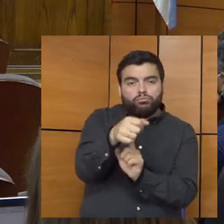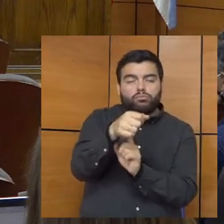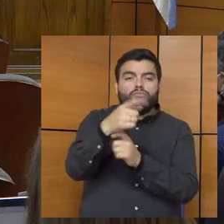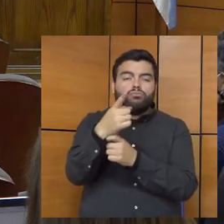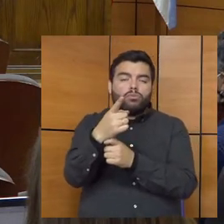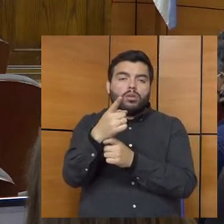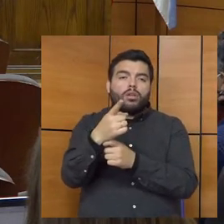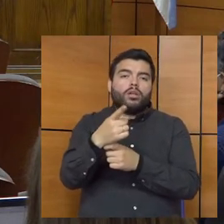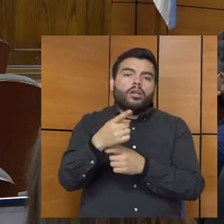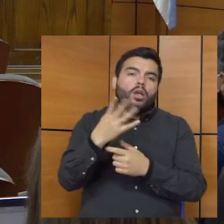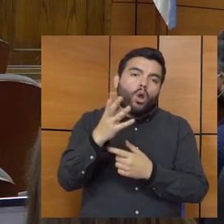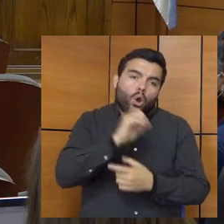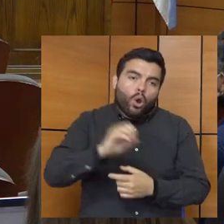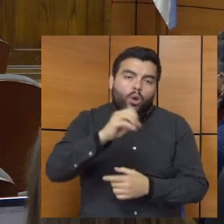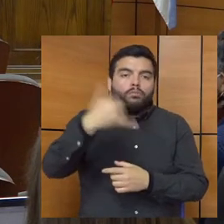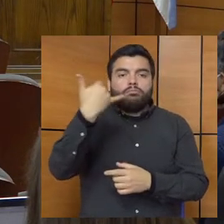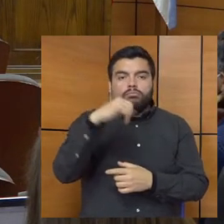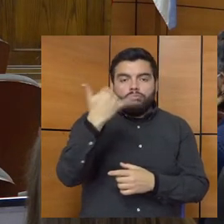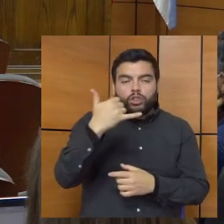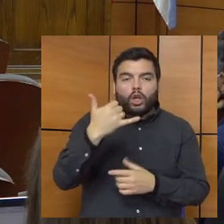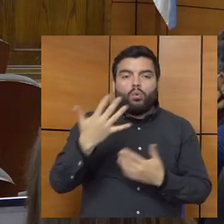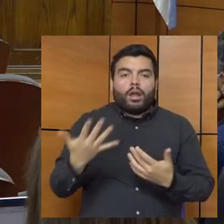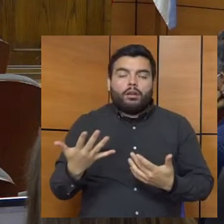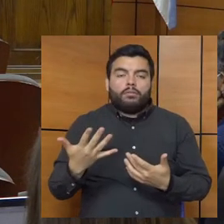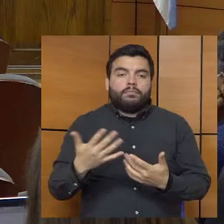distintos elementos